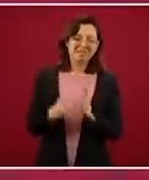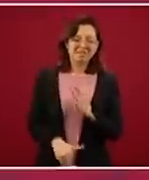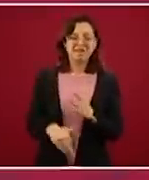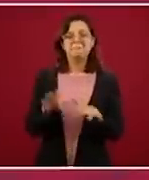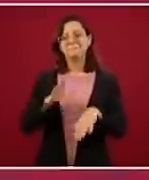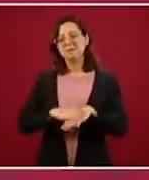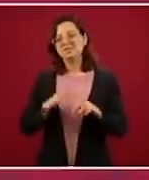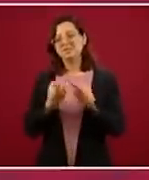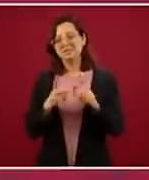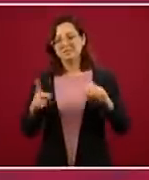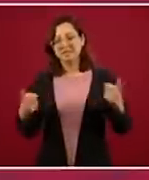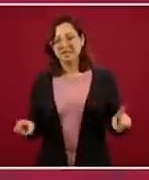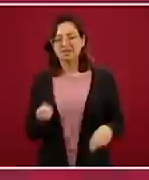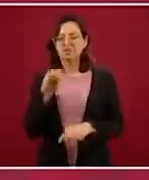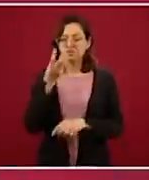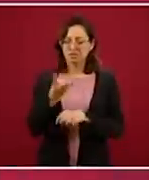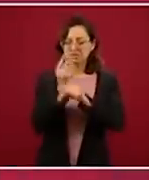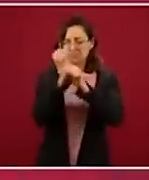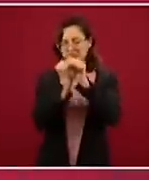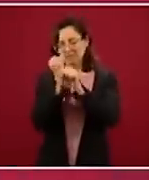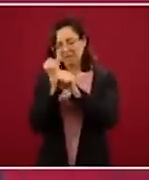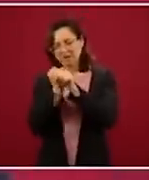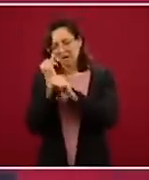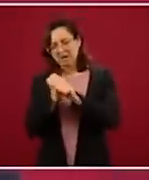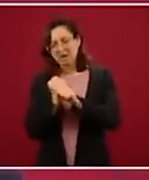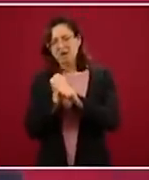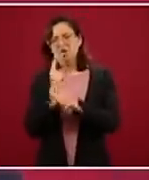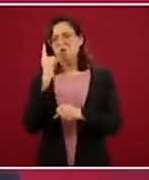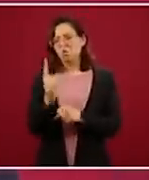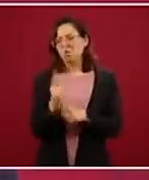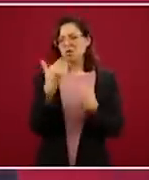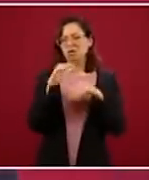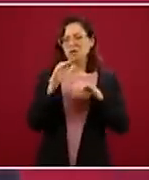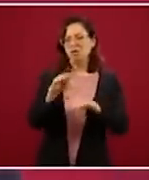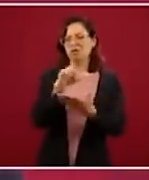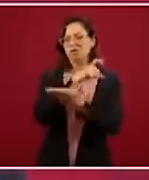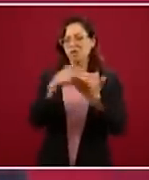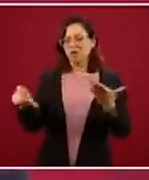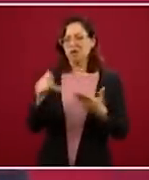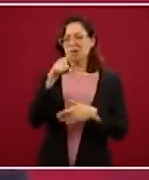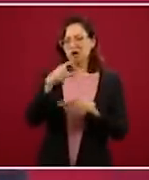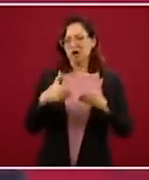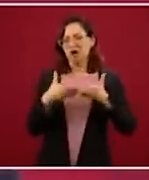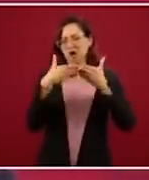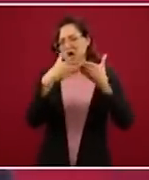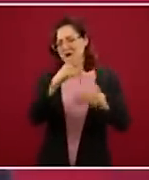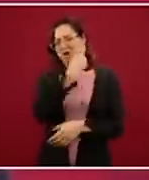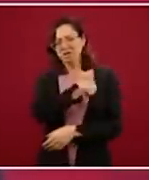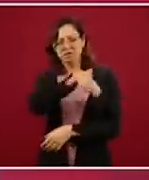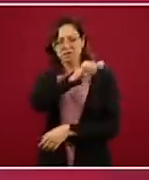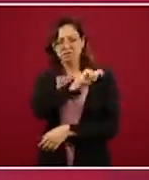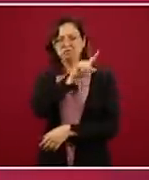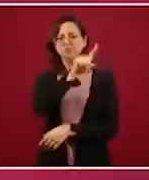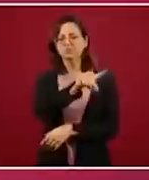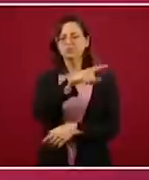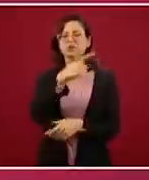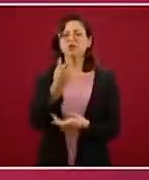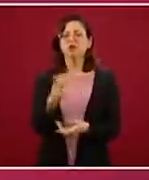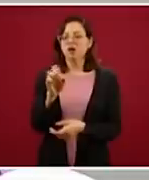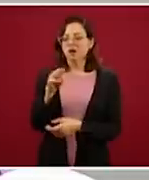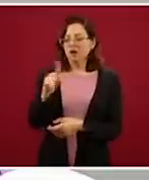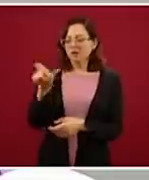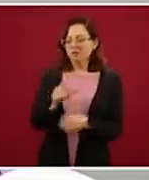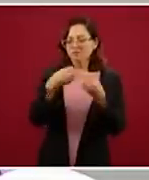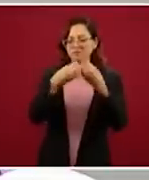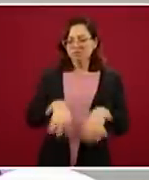desarrollo 3 investigaciones en este momento, una que tiene que ver con la adquisición del astillero en España, que ha implicado para Pemex pérdidas por